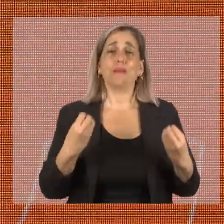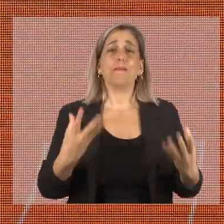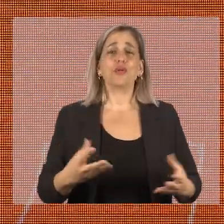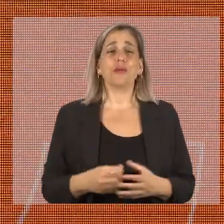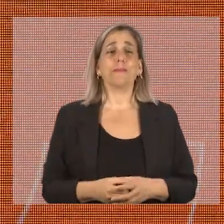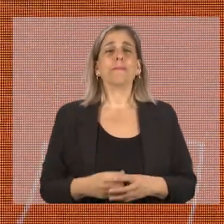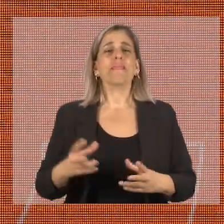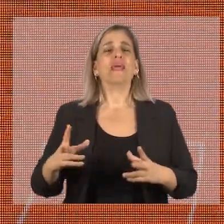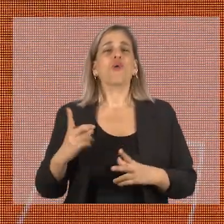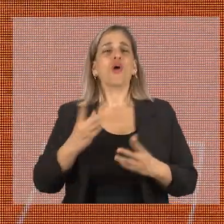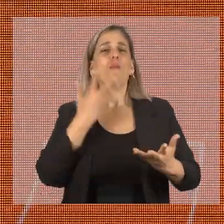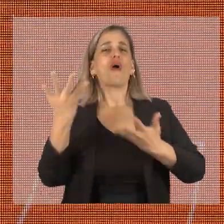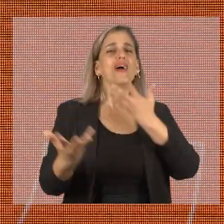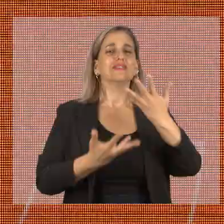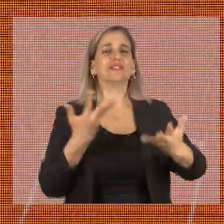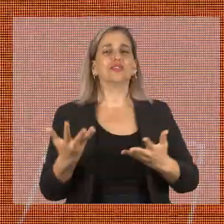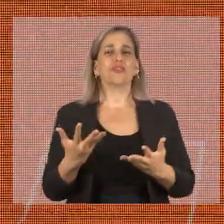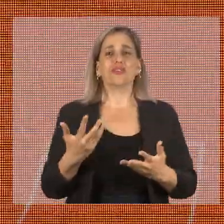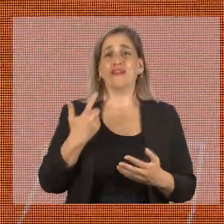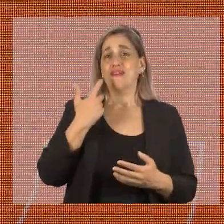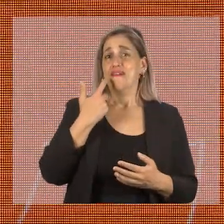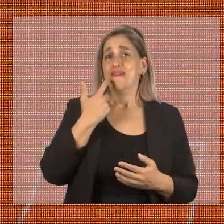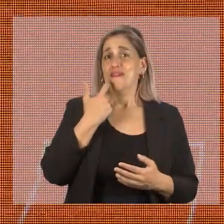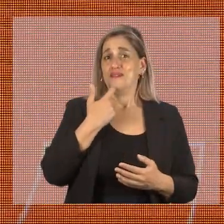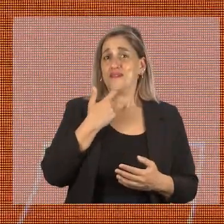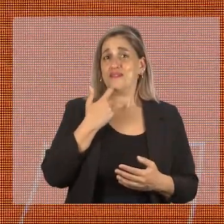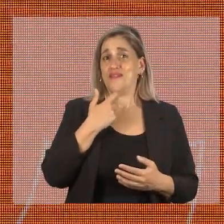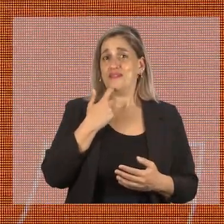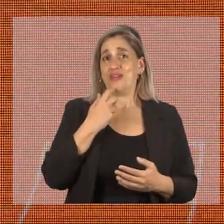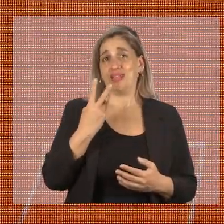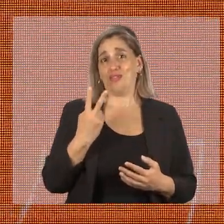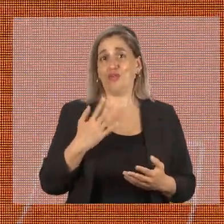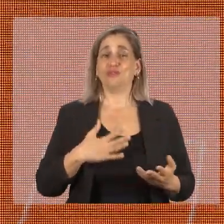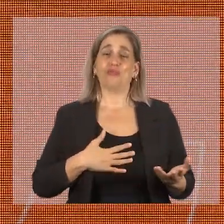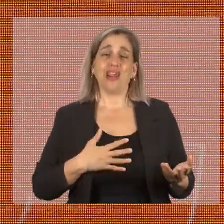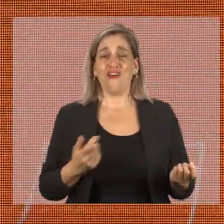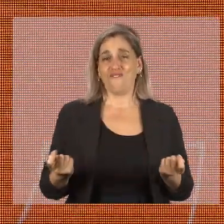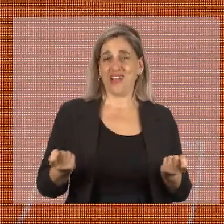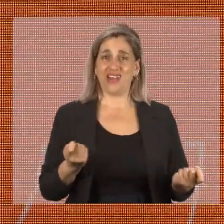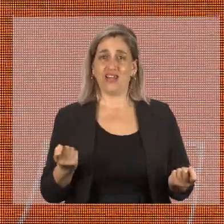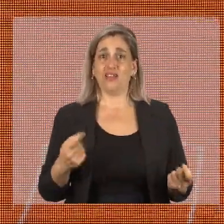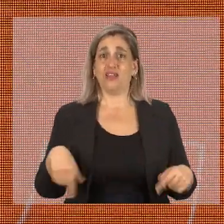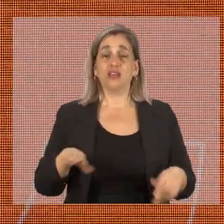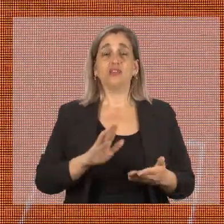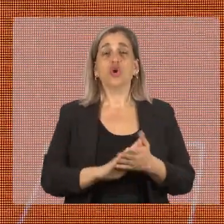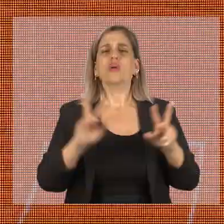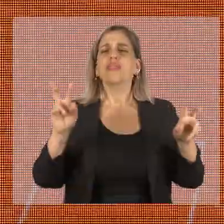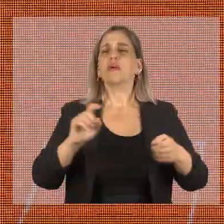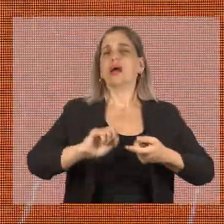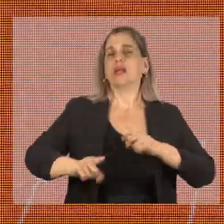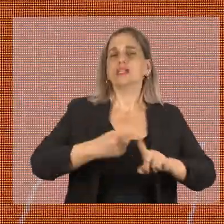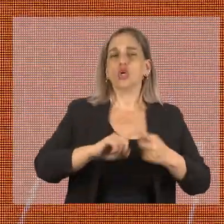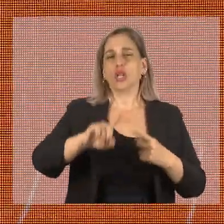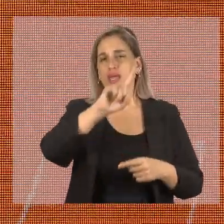Porque como en el tango hacen falta por lo menos dos para bailar, que son en las relaciones